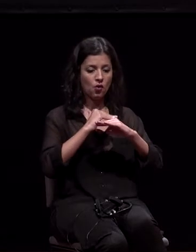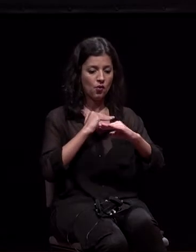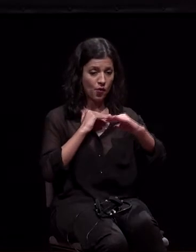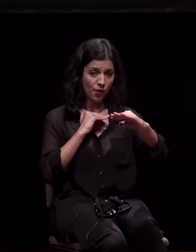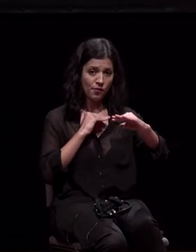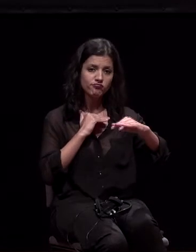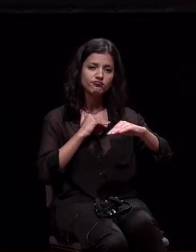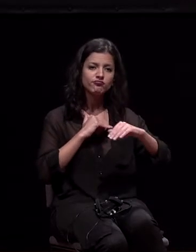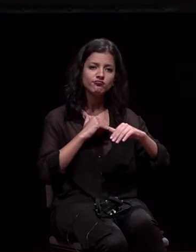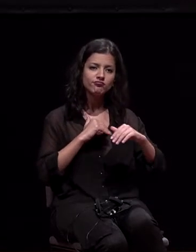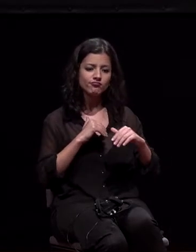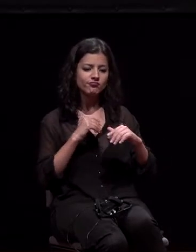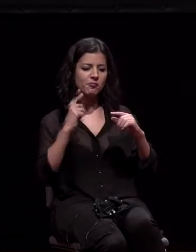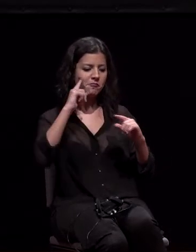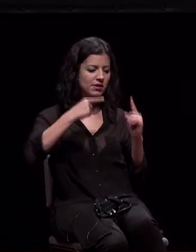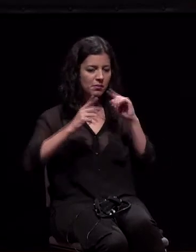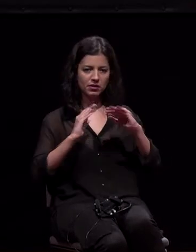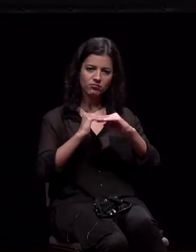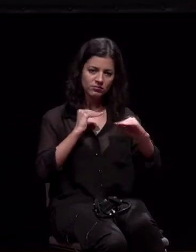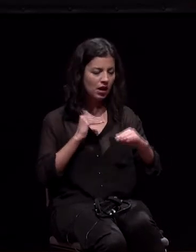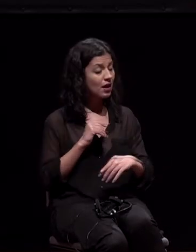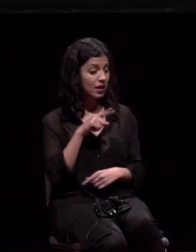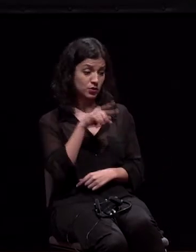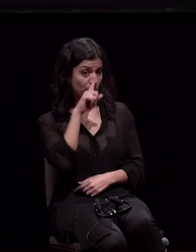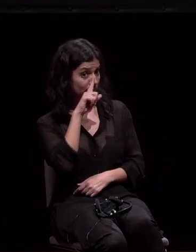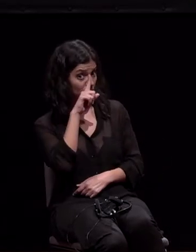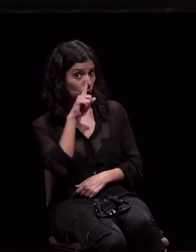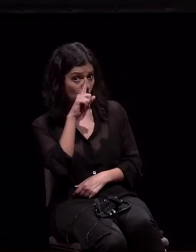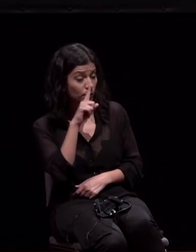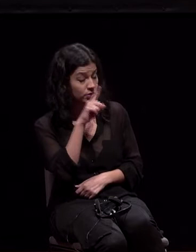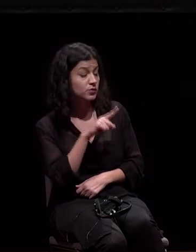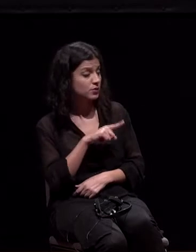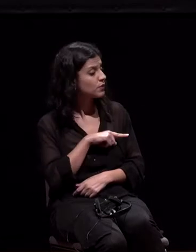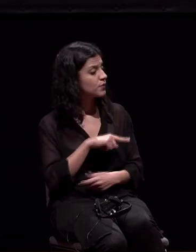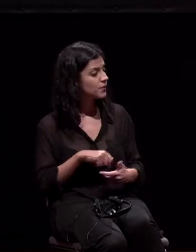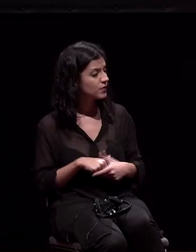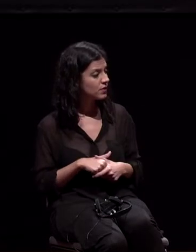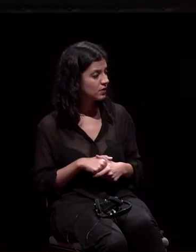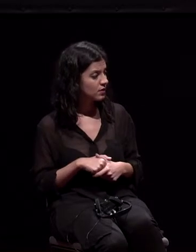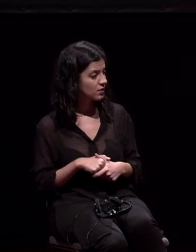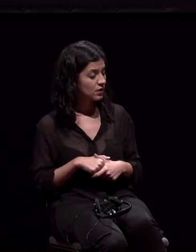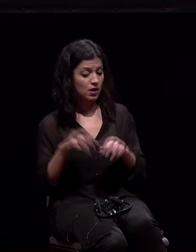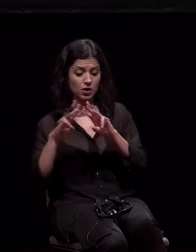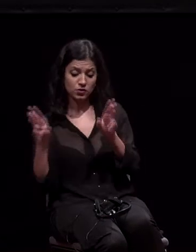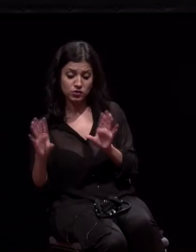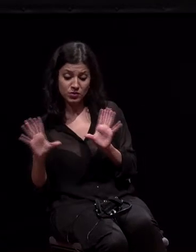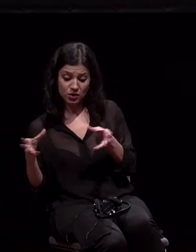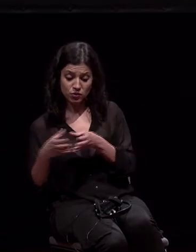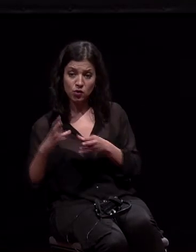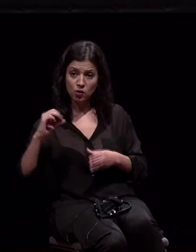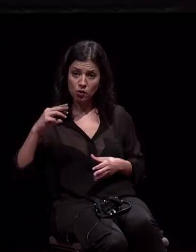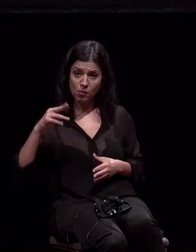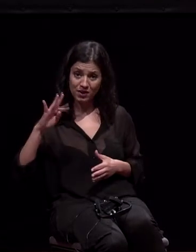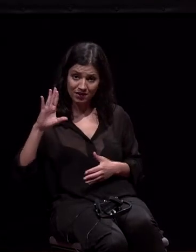es siempre peligrosísima, ¿no? O sea, corramos muchísimo. En los museos comunitarios, normalmente